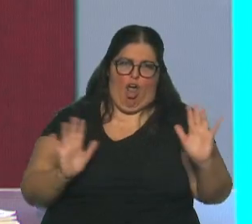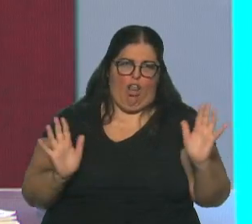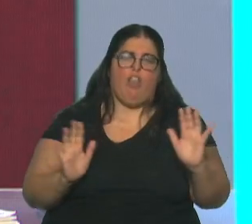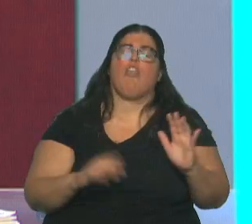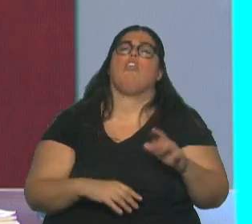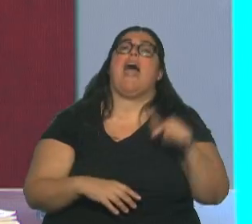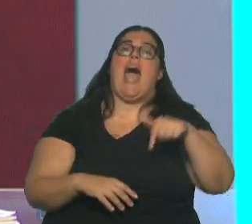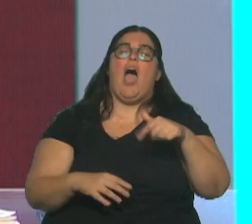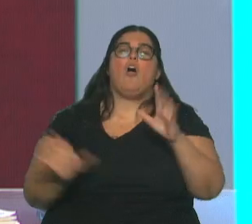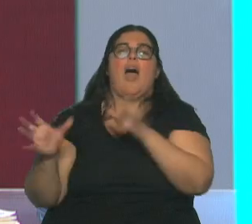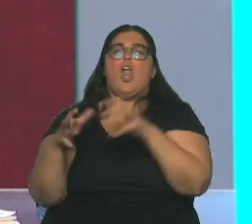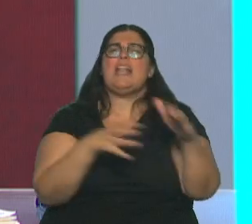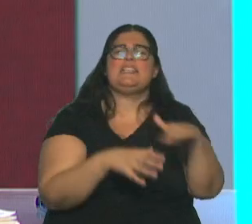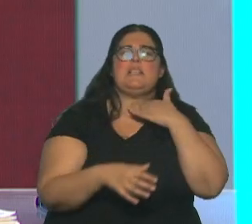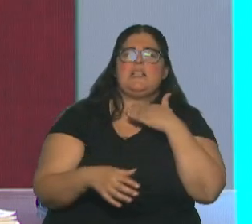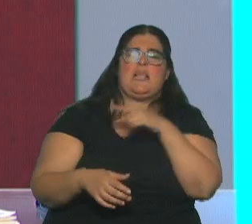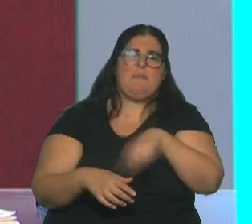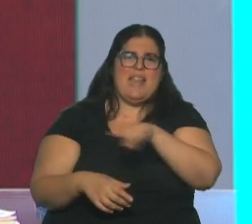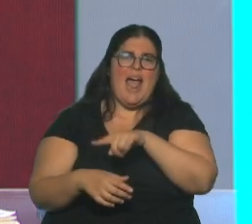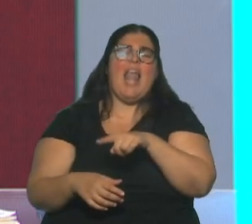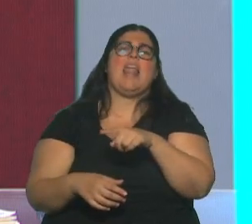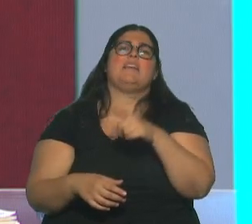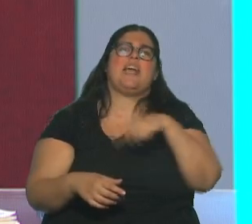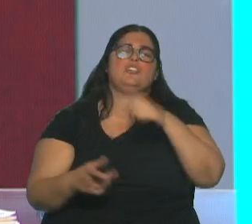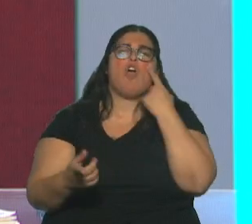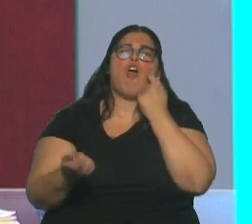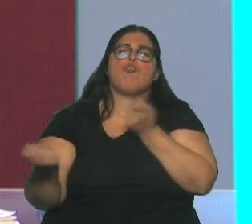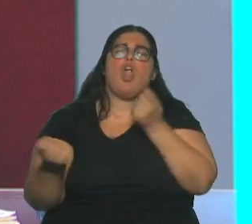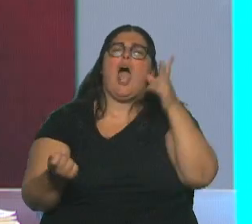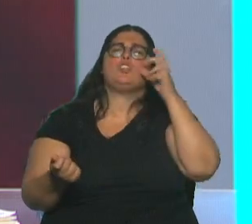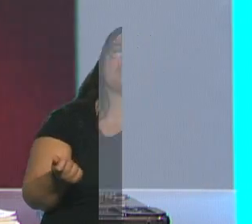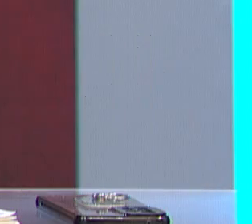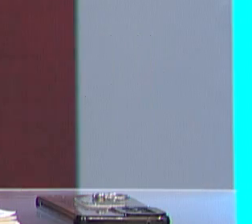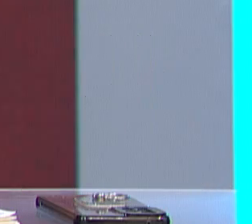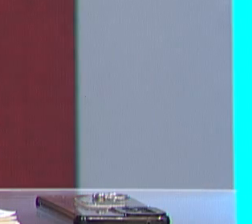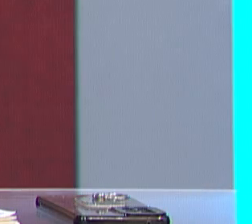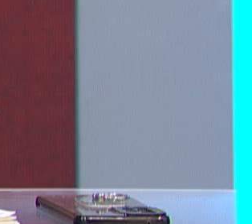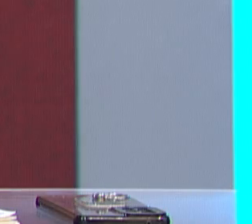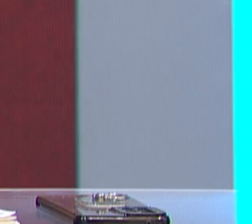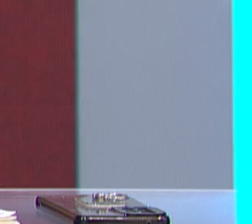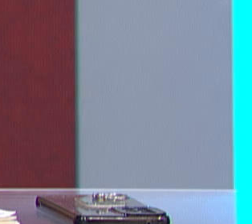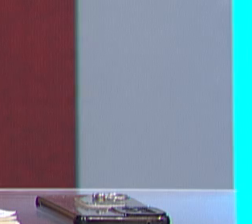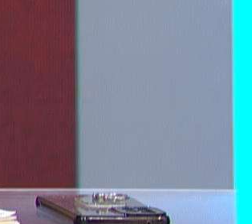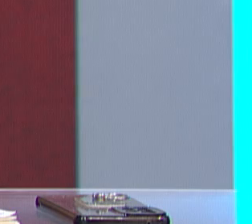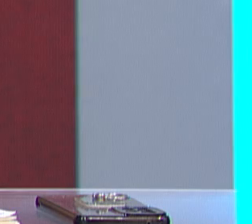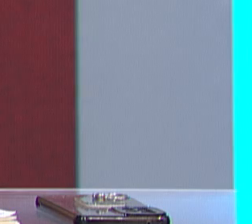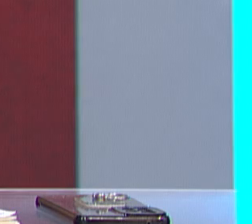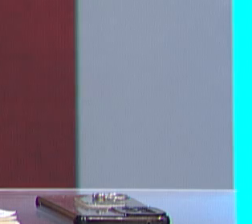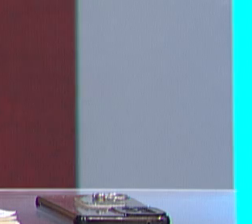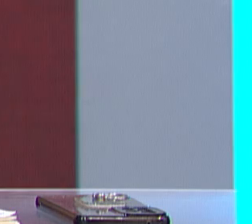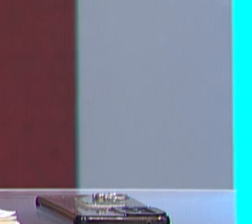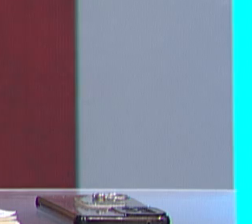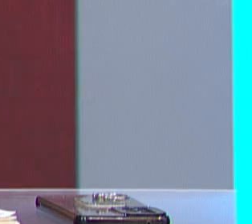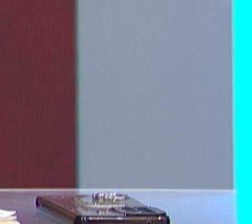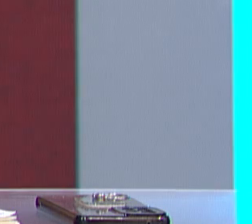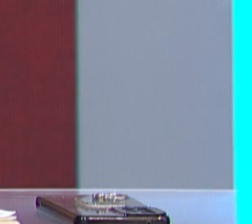las organizaciones criminales que se considera que ya tienen el control al menos del 80% de la capital. Y un primer ministro, Ariel Henry,